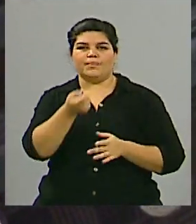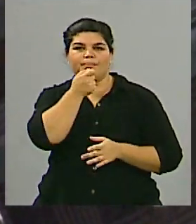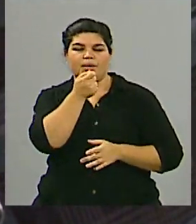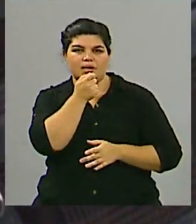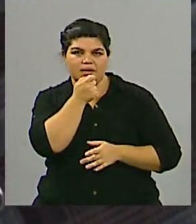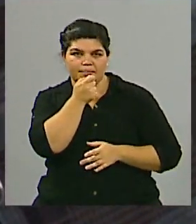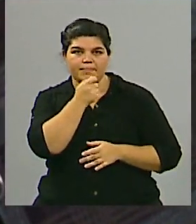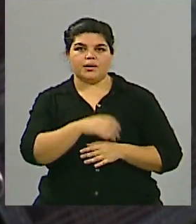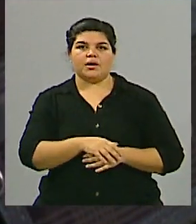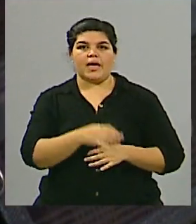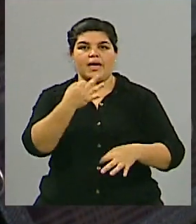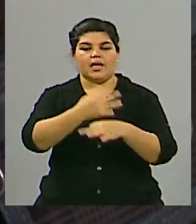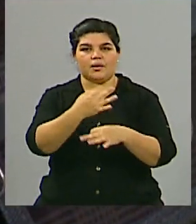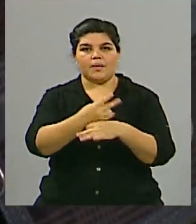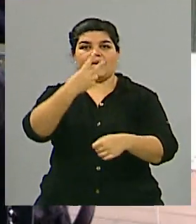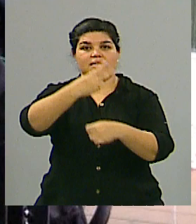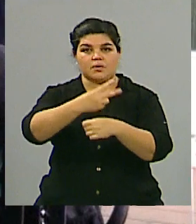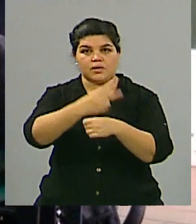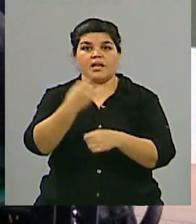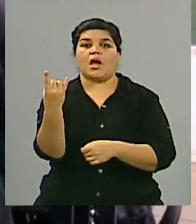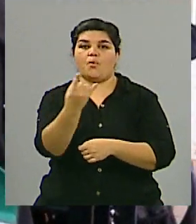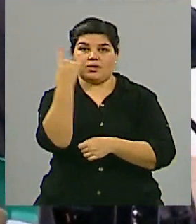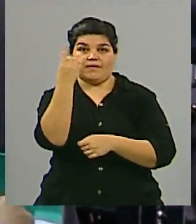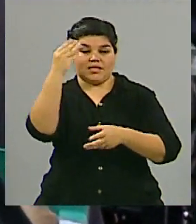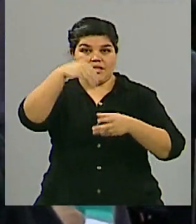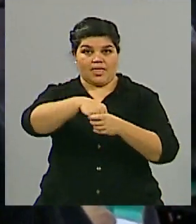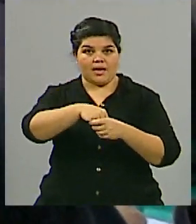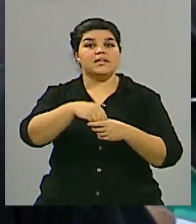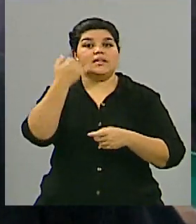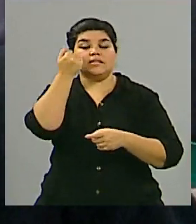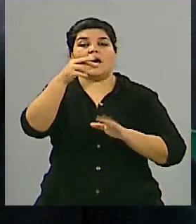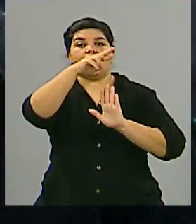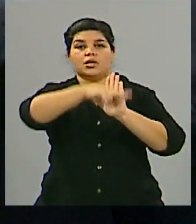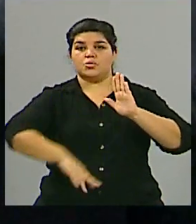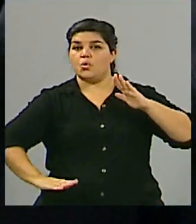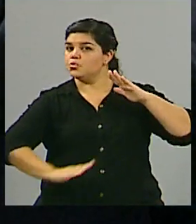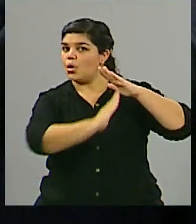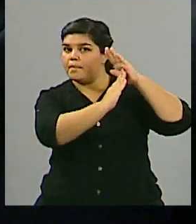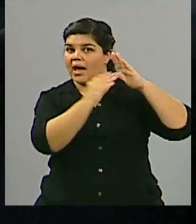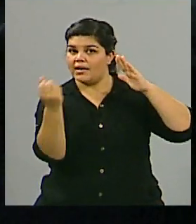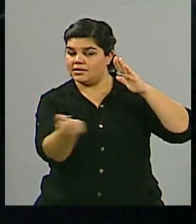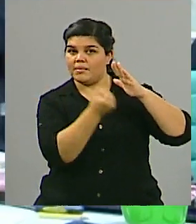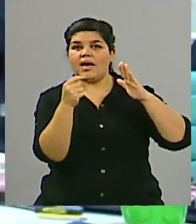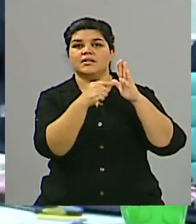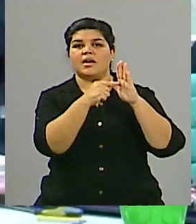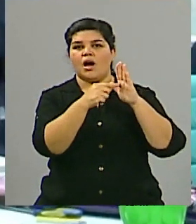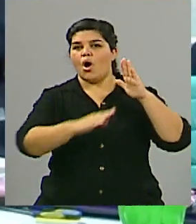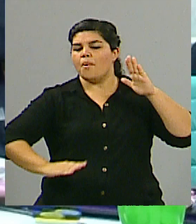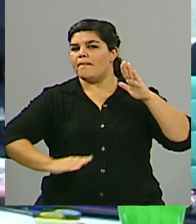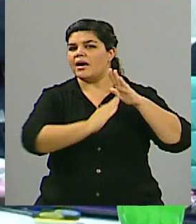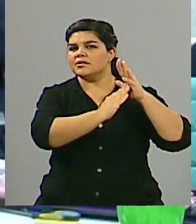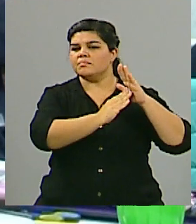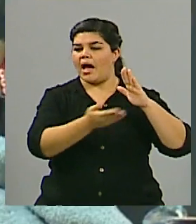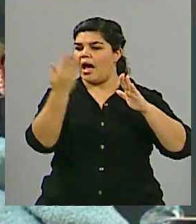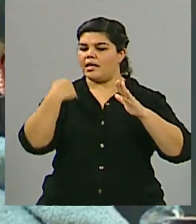escuelas secundarias de la universidad, nosotros tenemos una resolución madre respecto a esto, que es una ordenanza del año